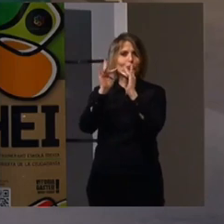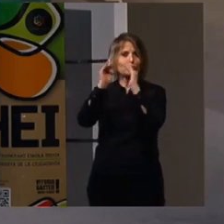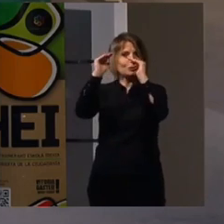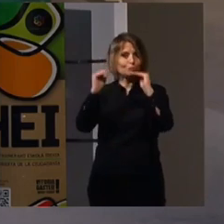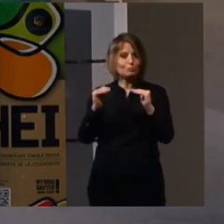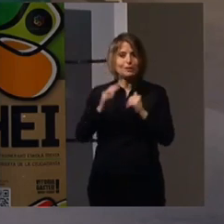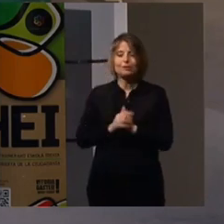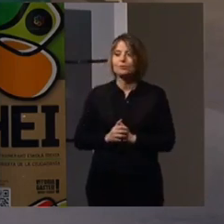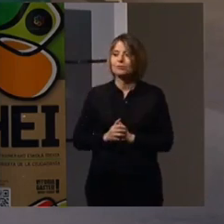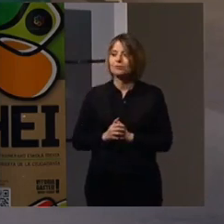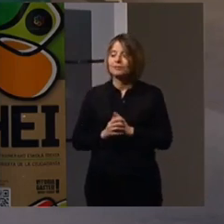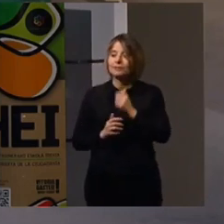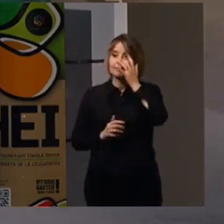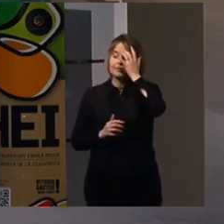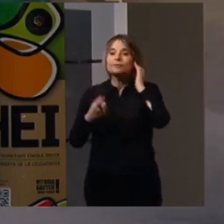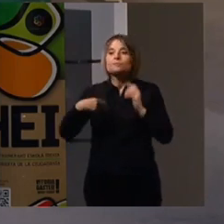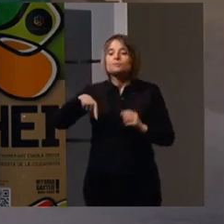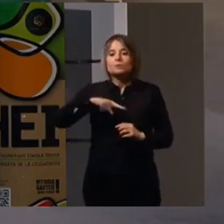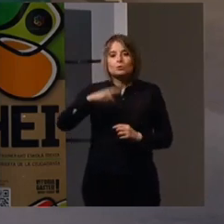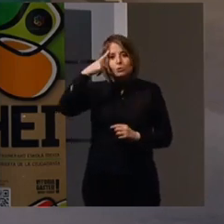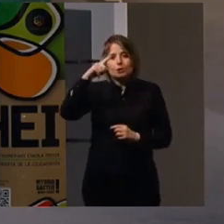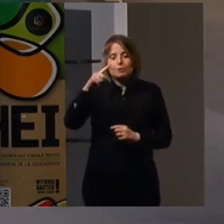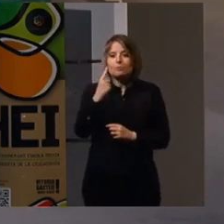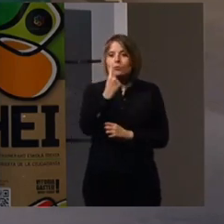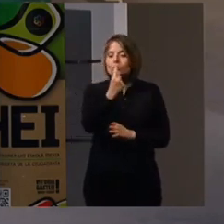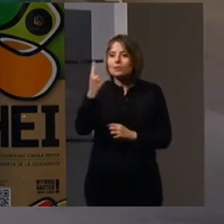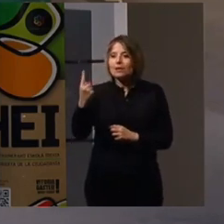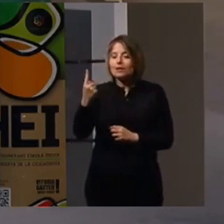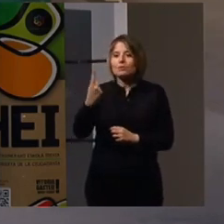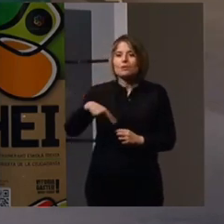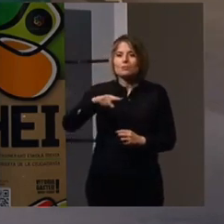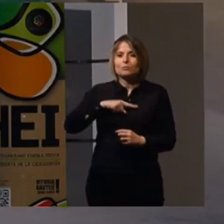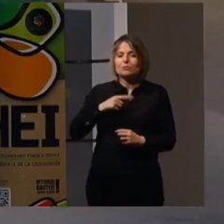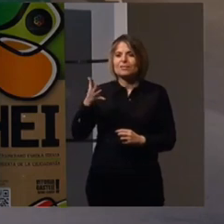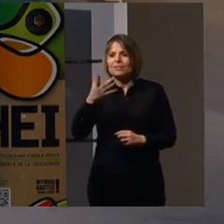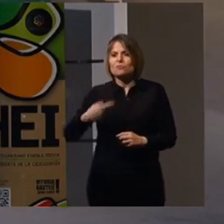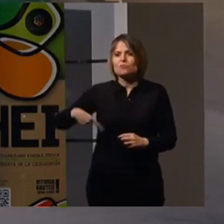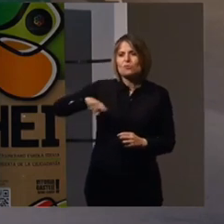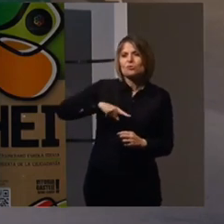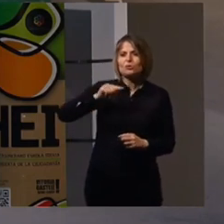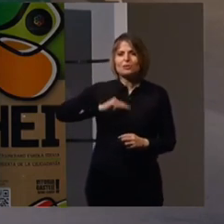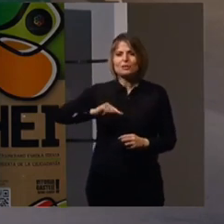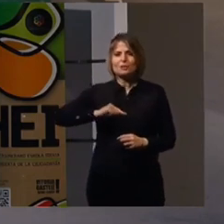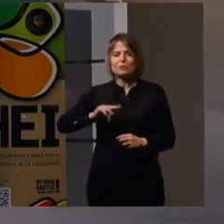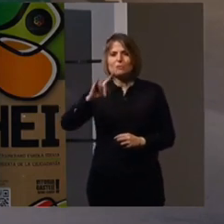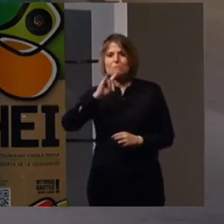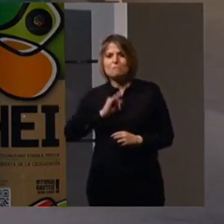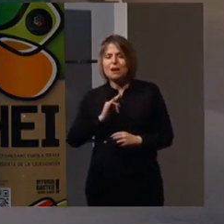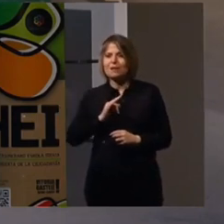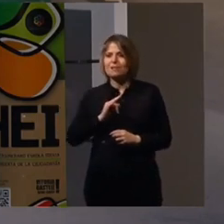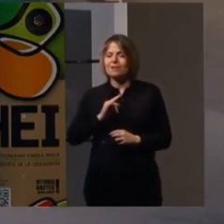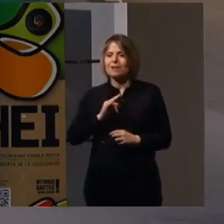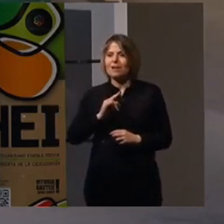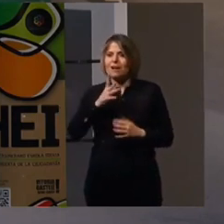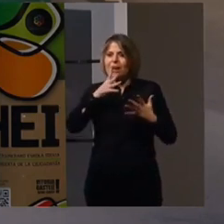personas. Eta ziur nago, zuetako bakoitzak, noizbait gaizki egon zaretela, edo akaso orain